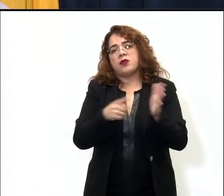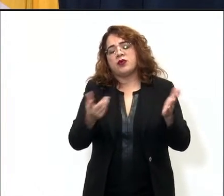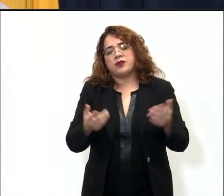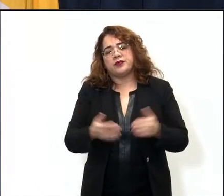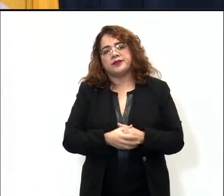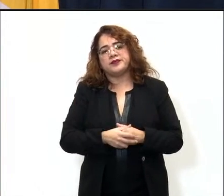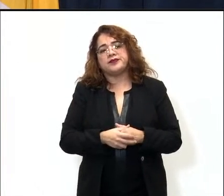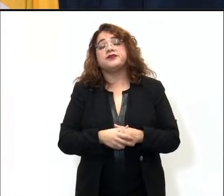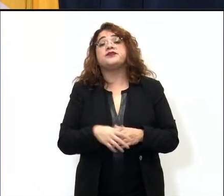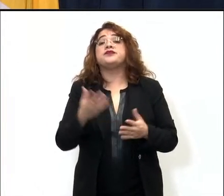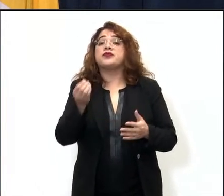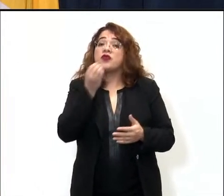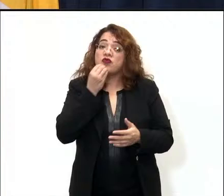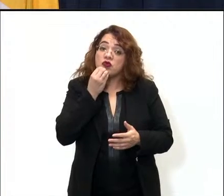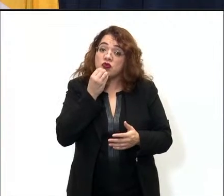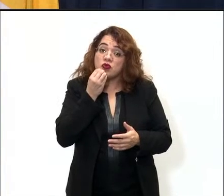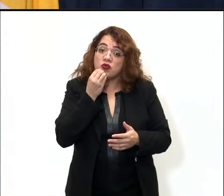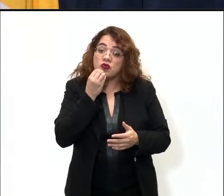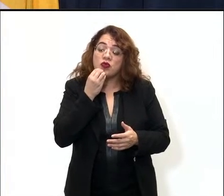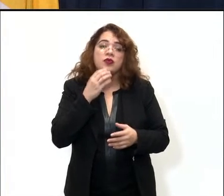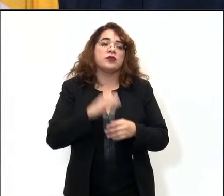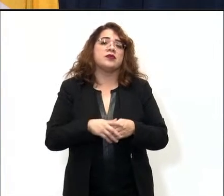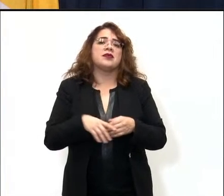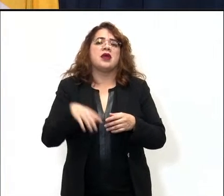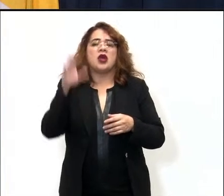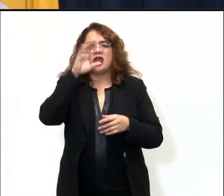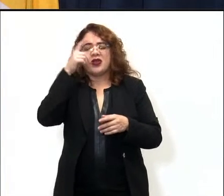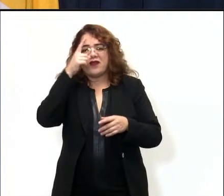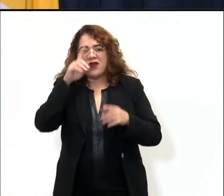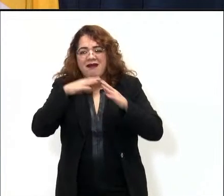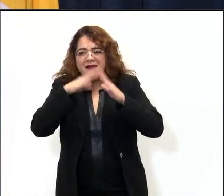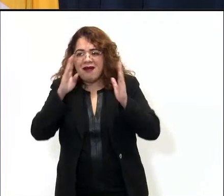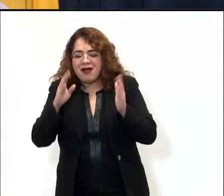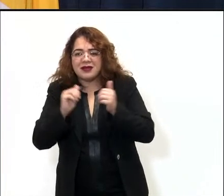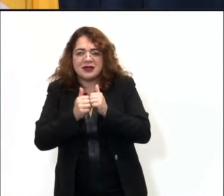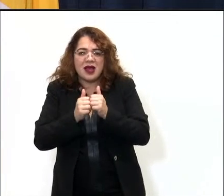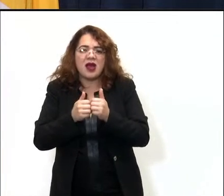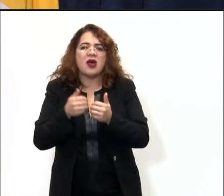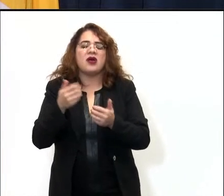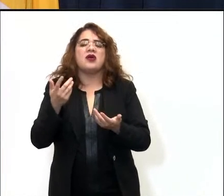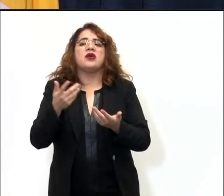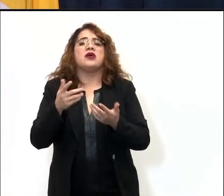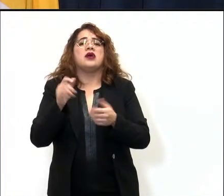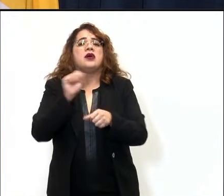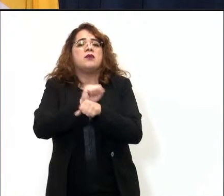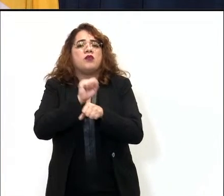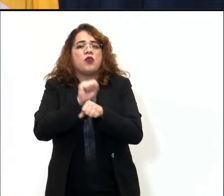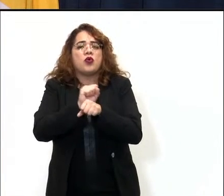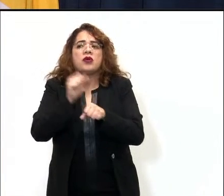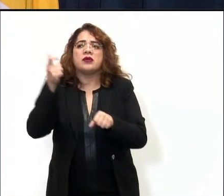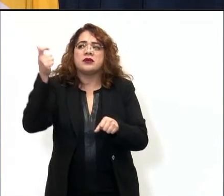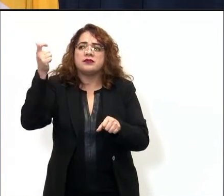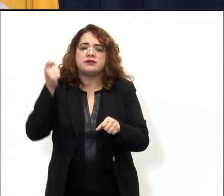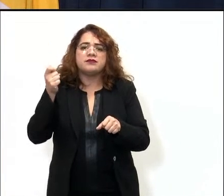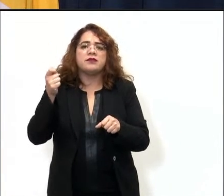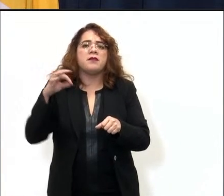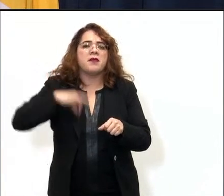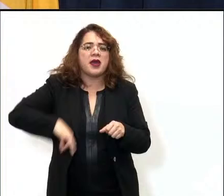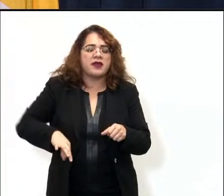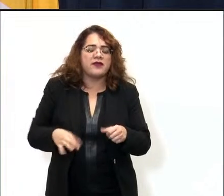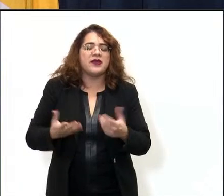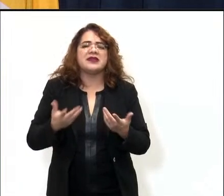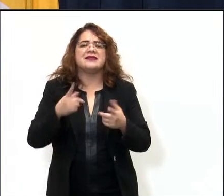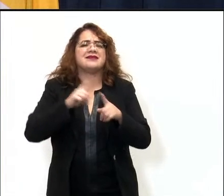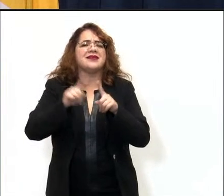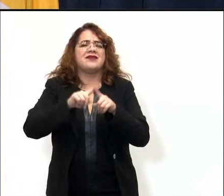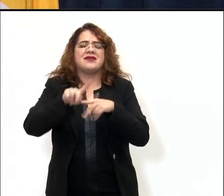para acceder a alimentos, vivienda, beneficios de empleo y otros servicios pueden completar un